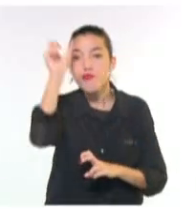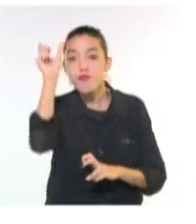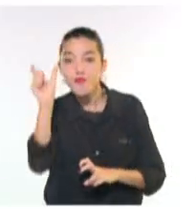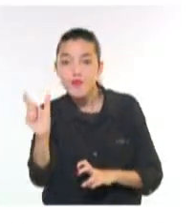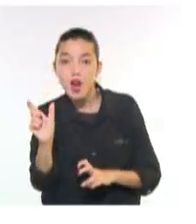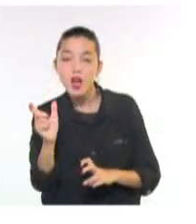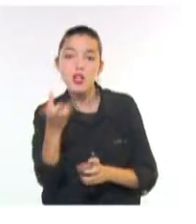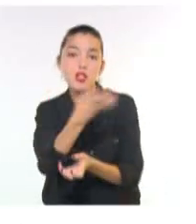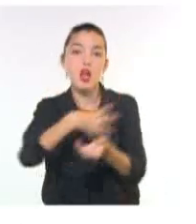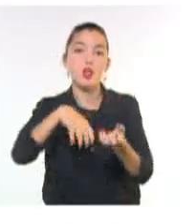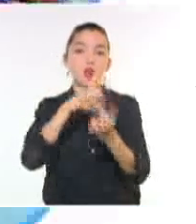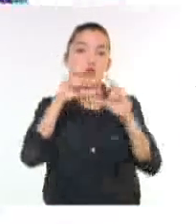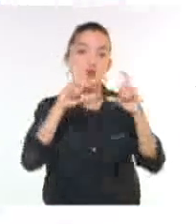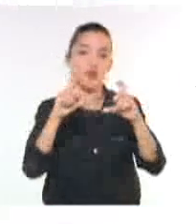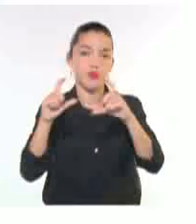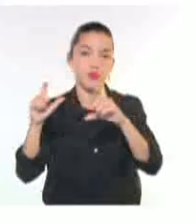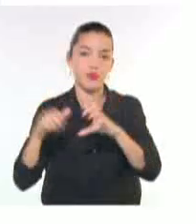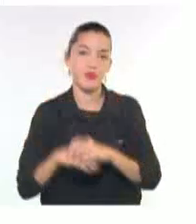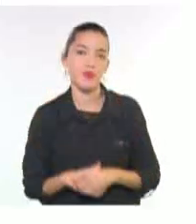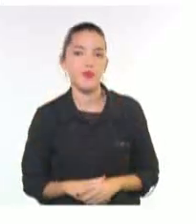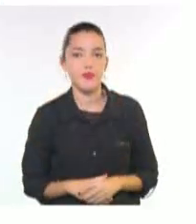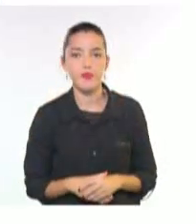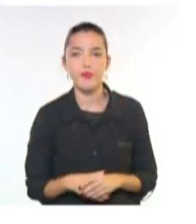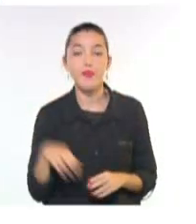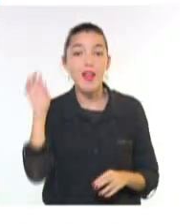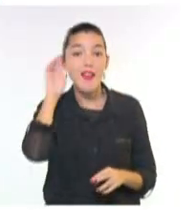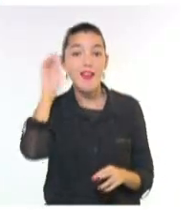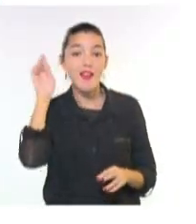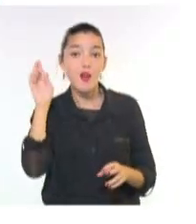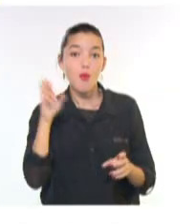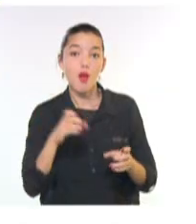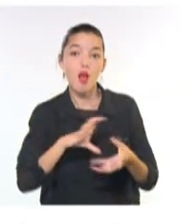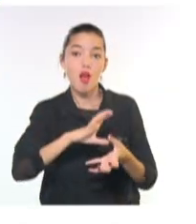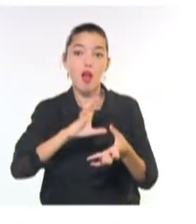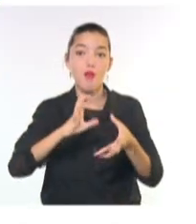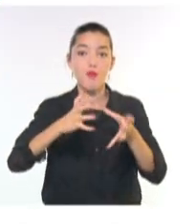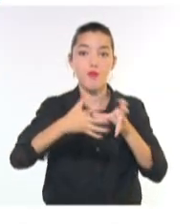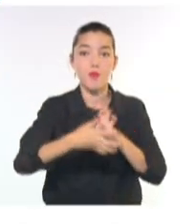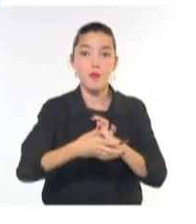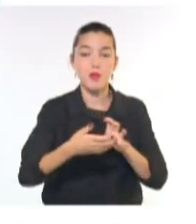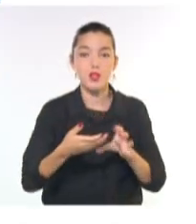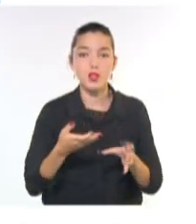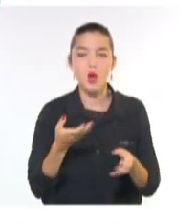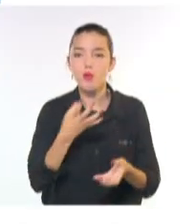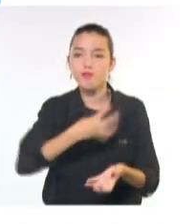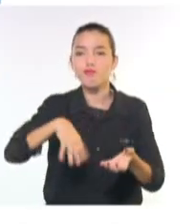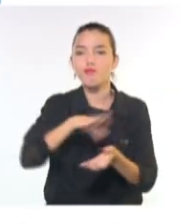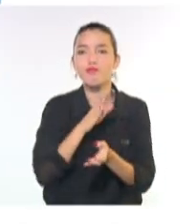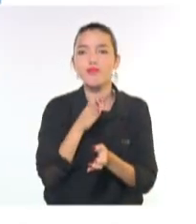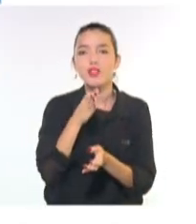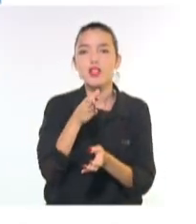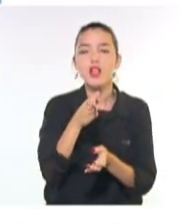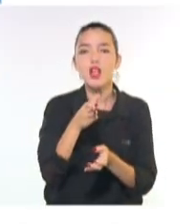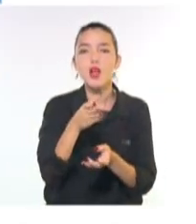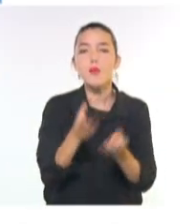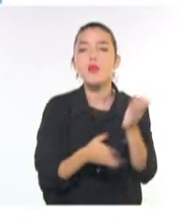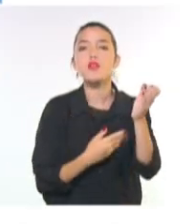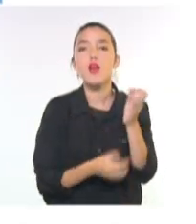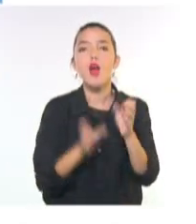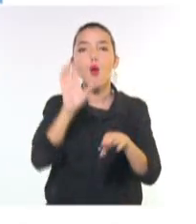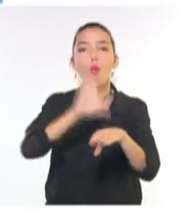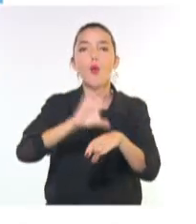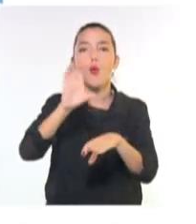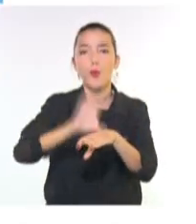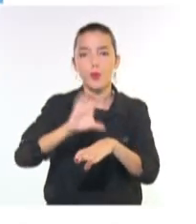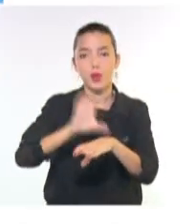al evento actual? Recuerde también que los modelos son proyecciones computarizadas y no la verdad absoluta. Los